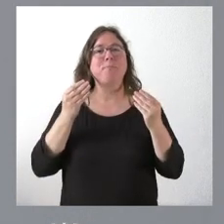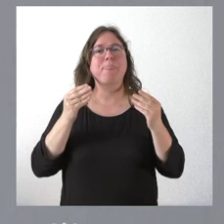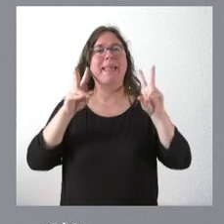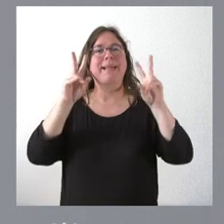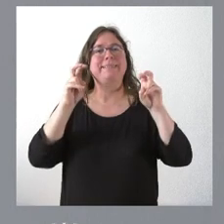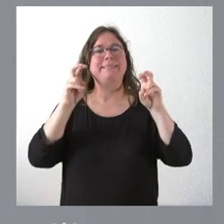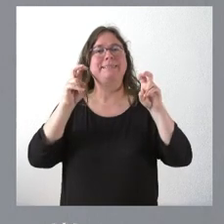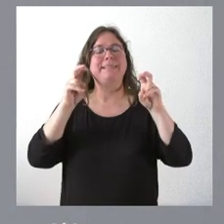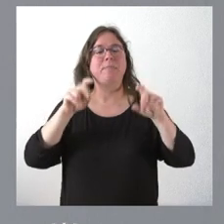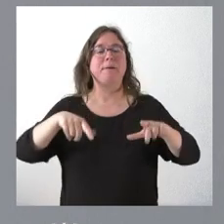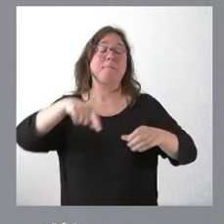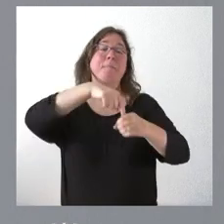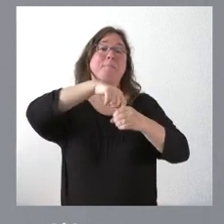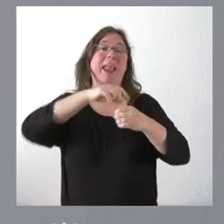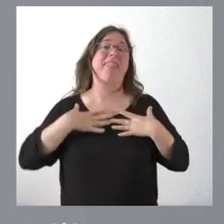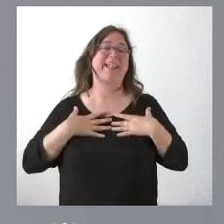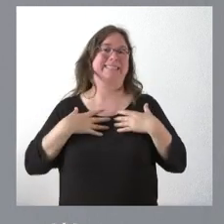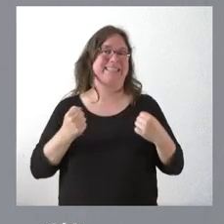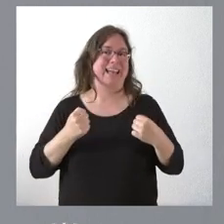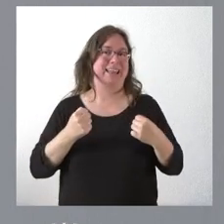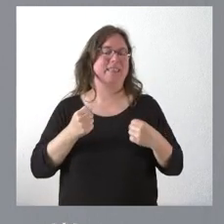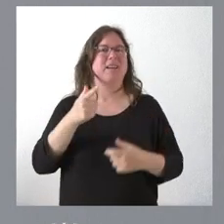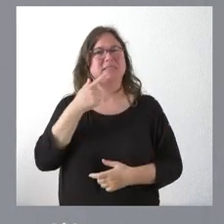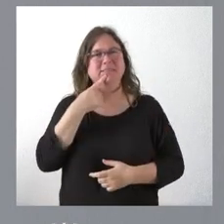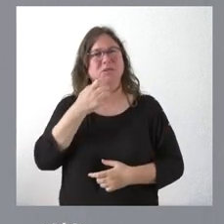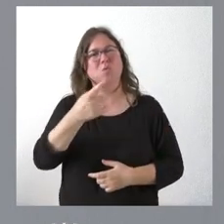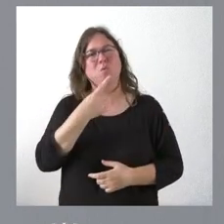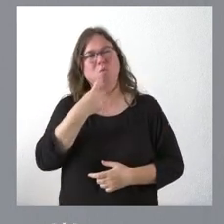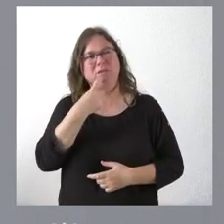de sanidad en los lugares de más difícil